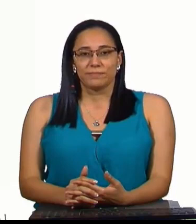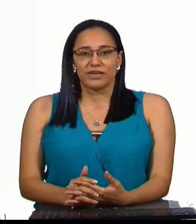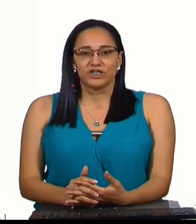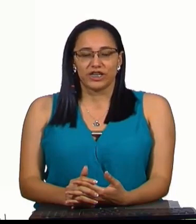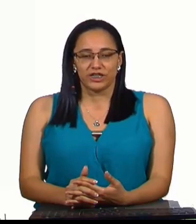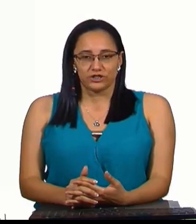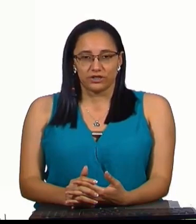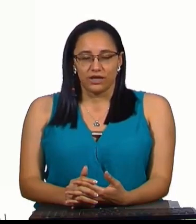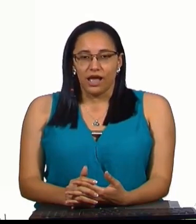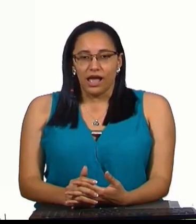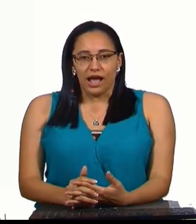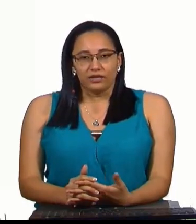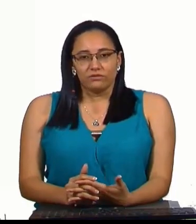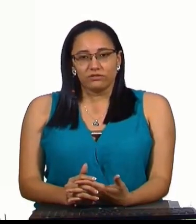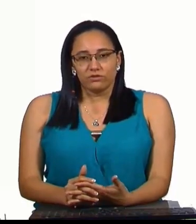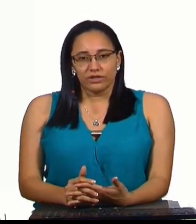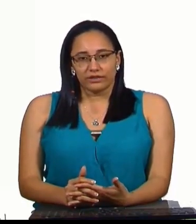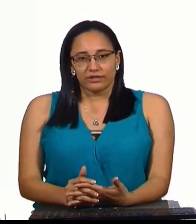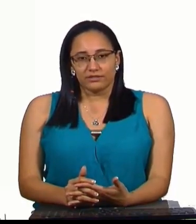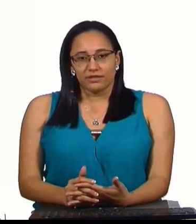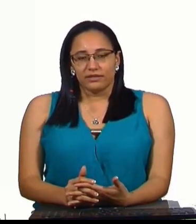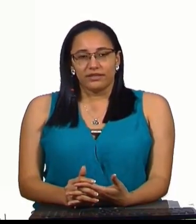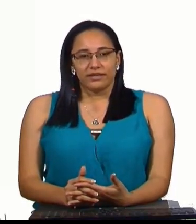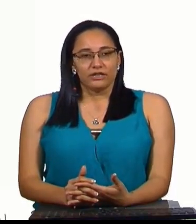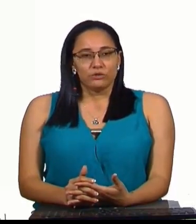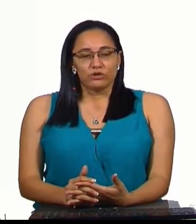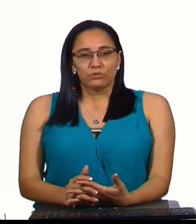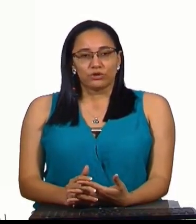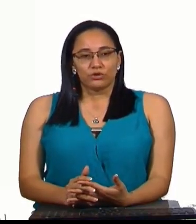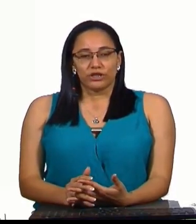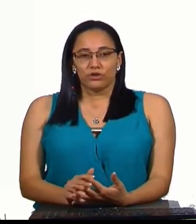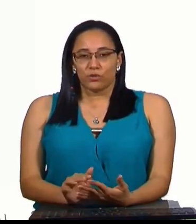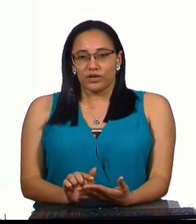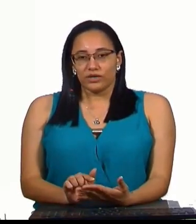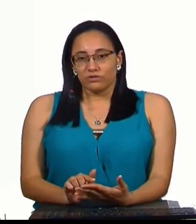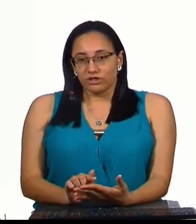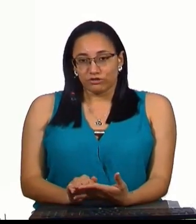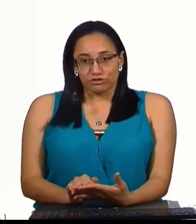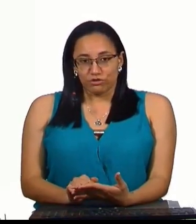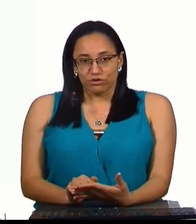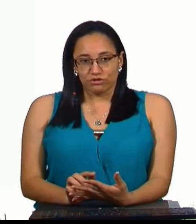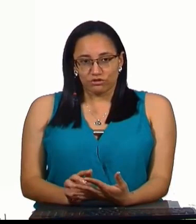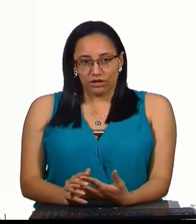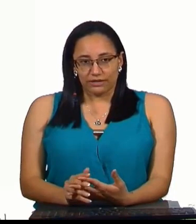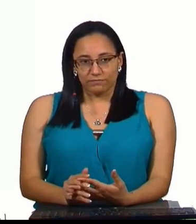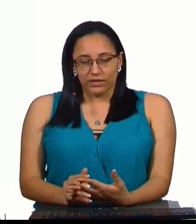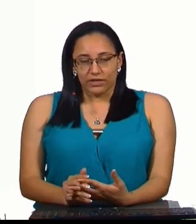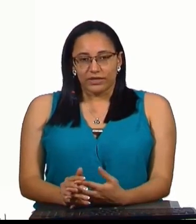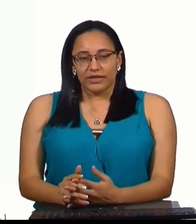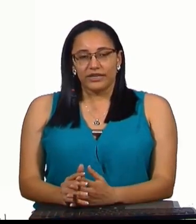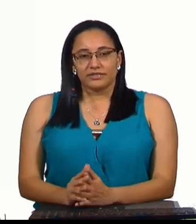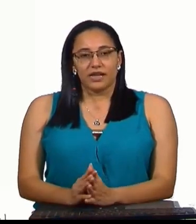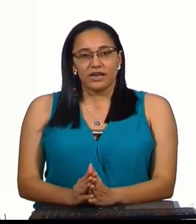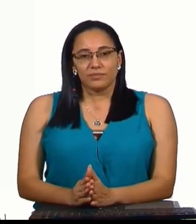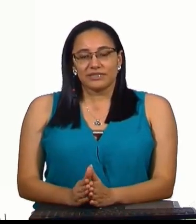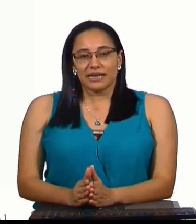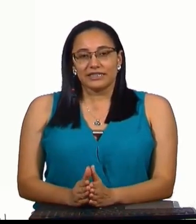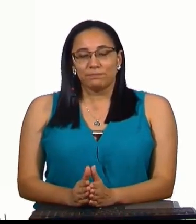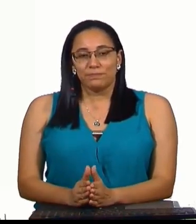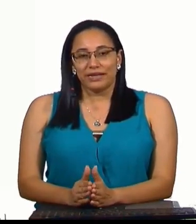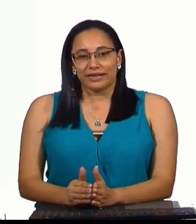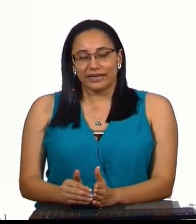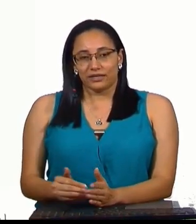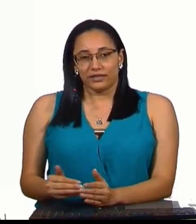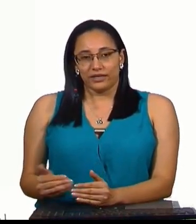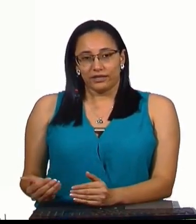no imagination. Algunos juguetes tienen algunos botones en los cuales los niños solo los tocan y salen